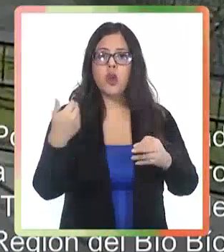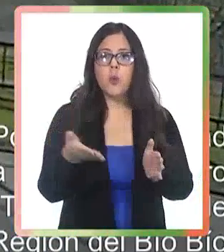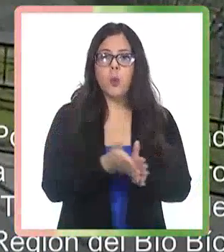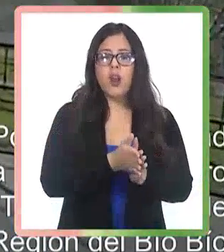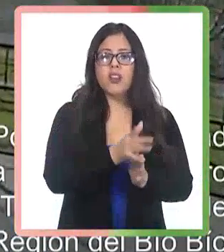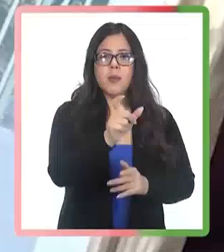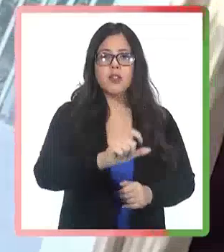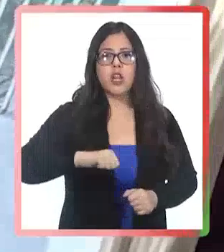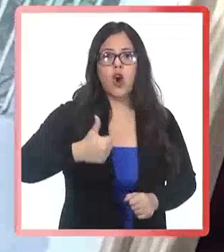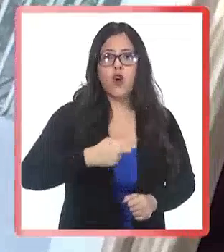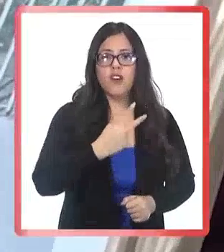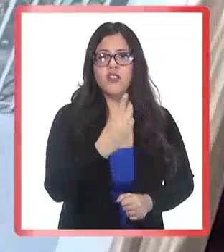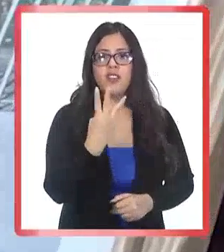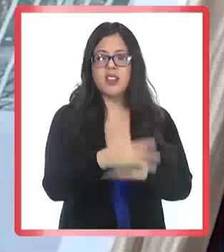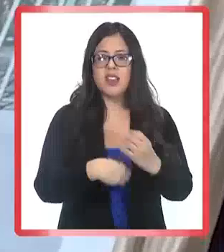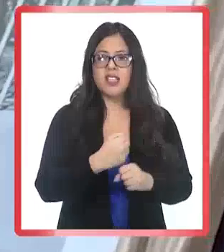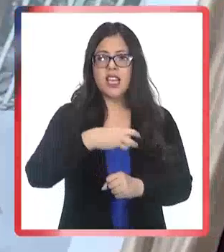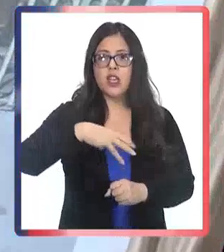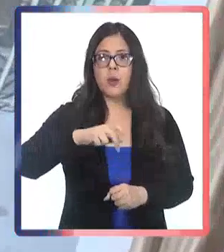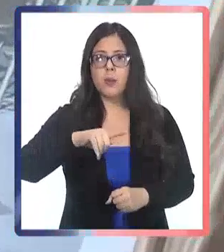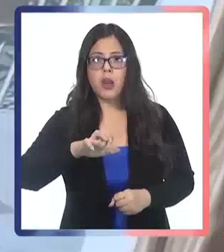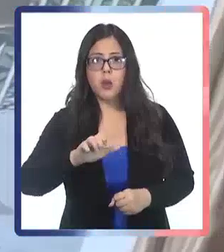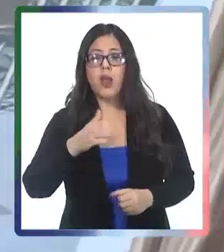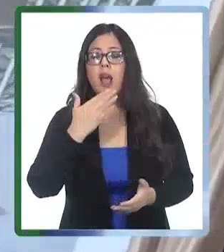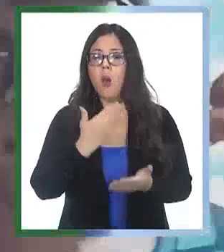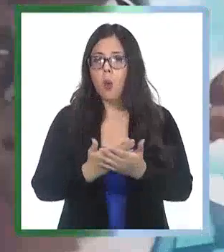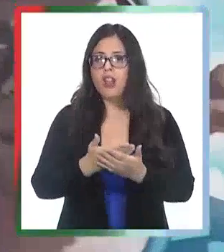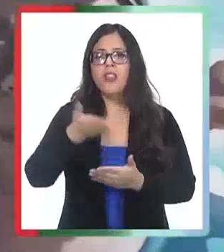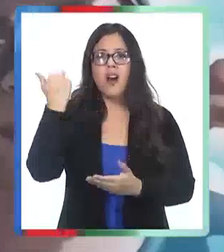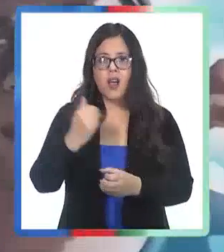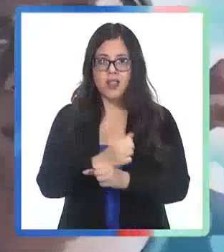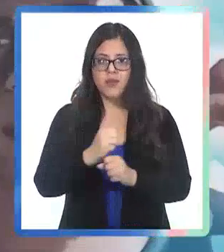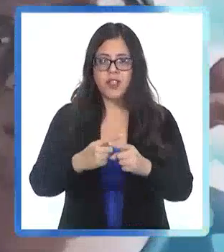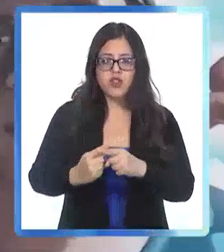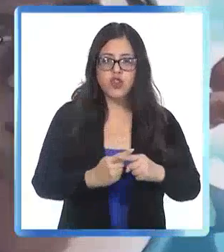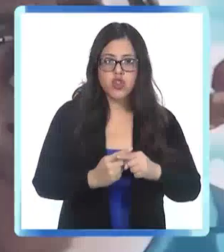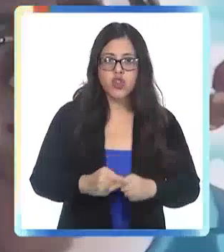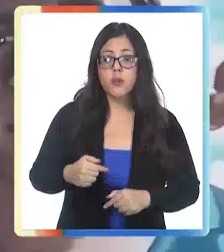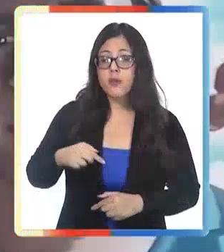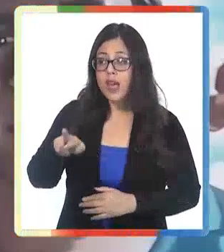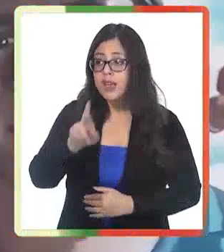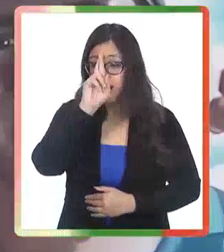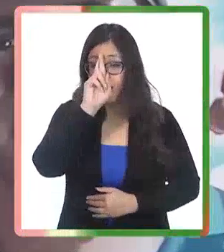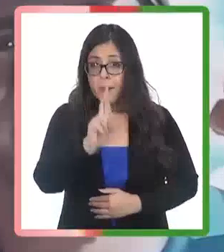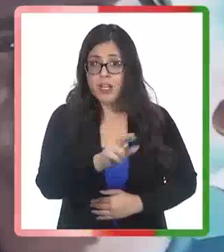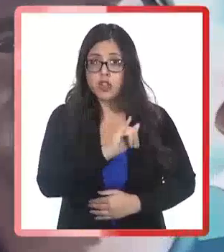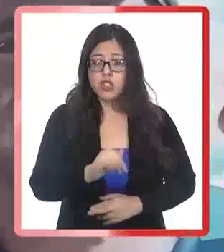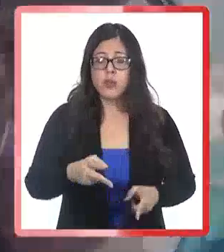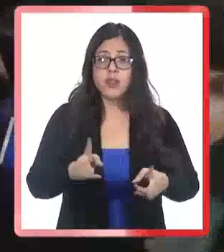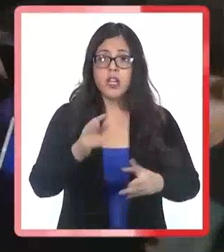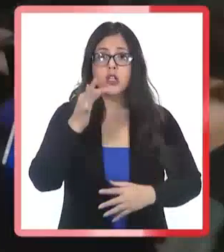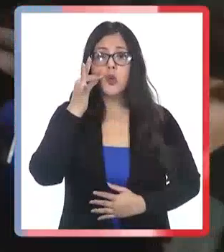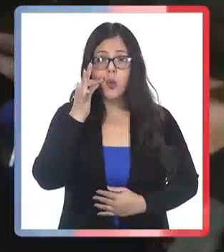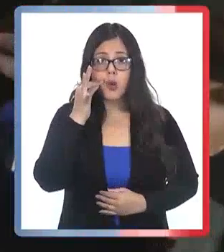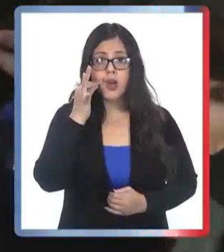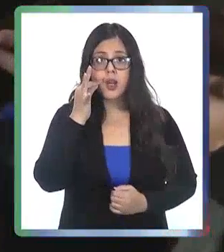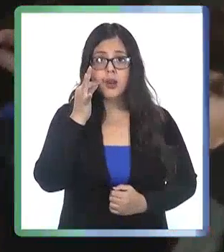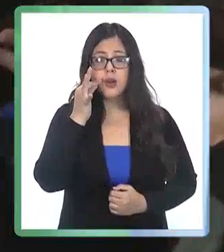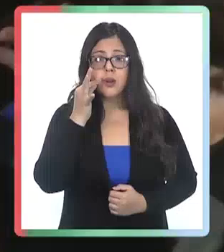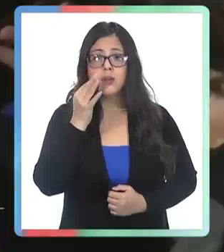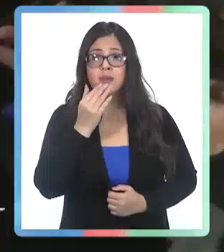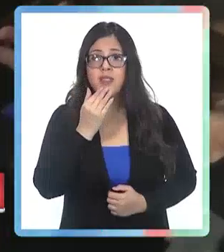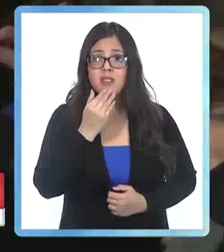joven Manuel Rebolledo, de 23 años, durante el estallido social. Nuestro respeto siempre a los derechos humanos